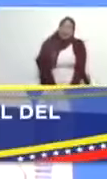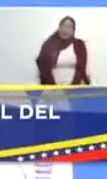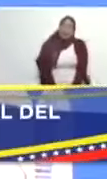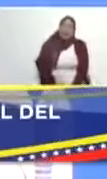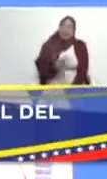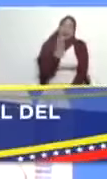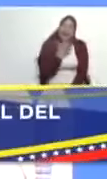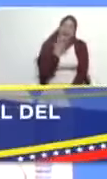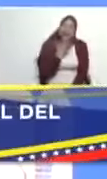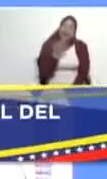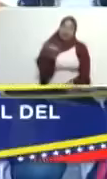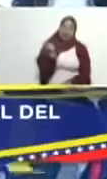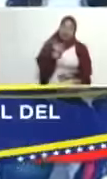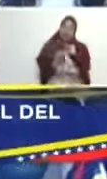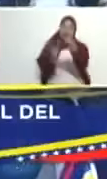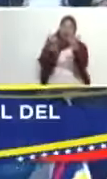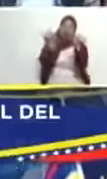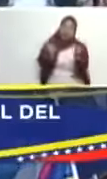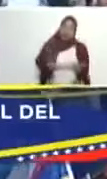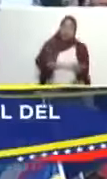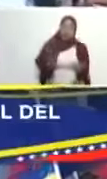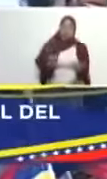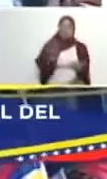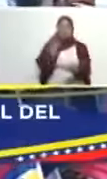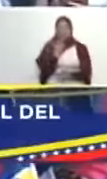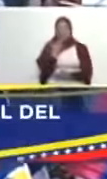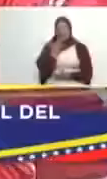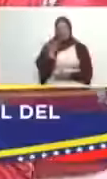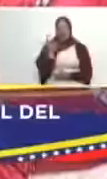Que los defiende ya.